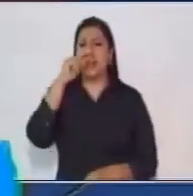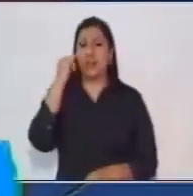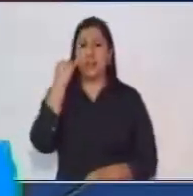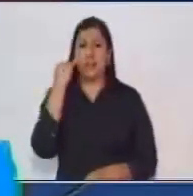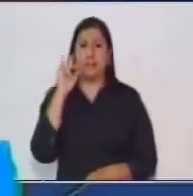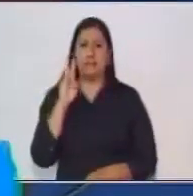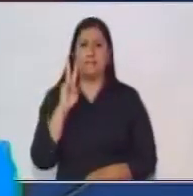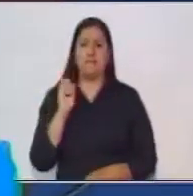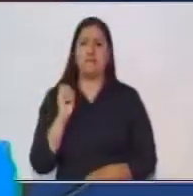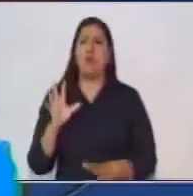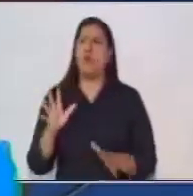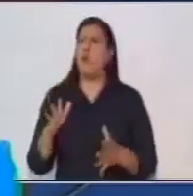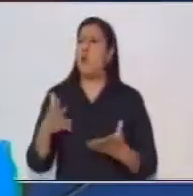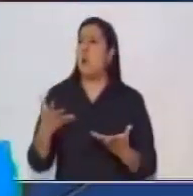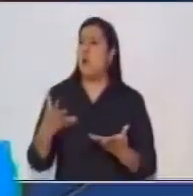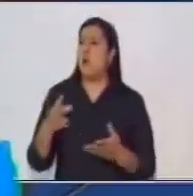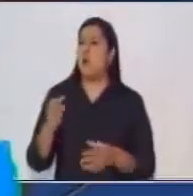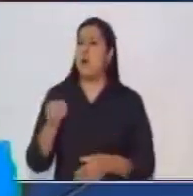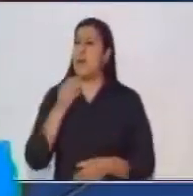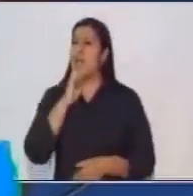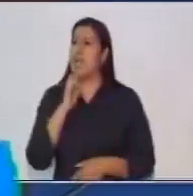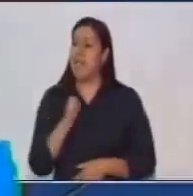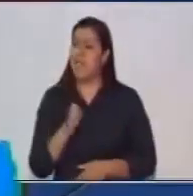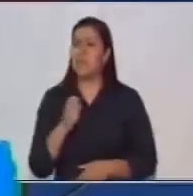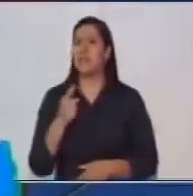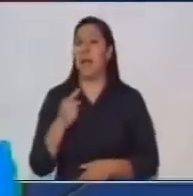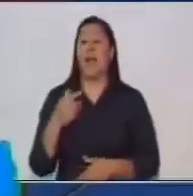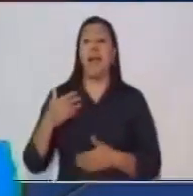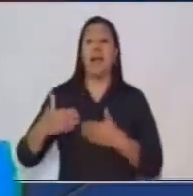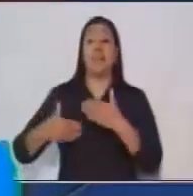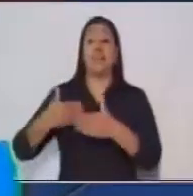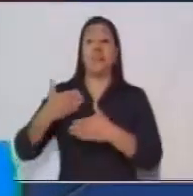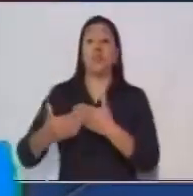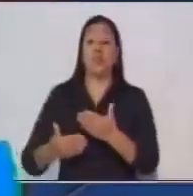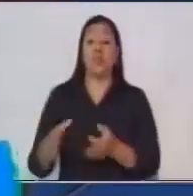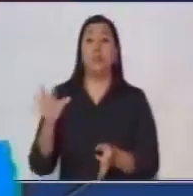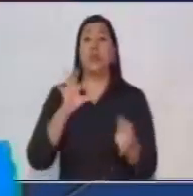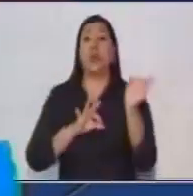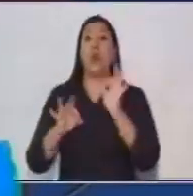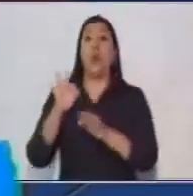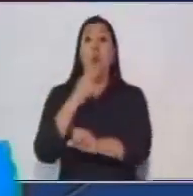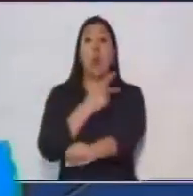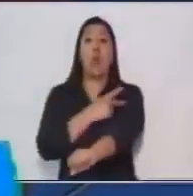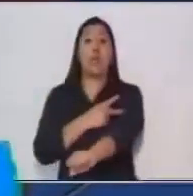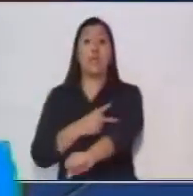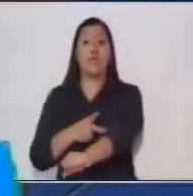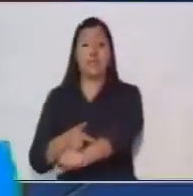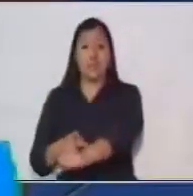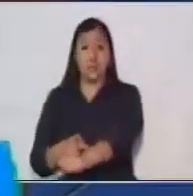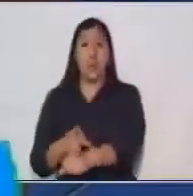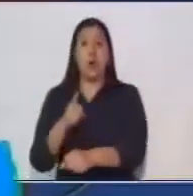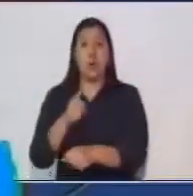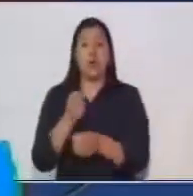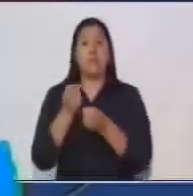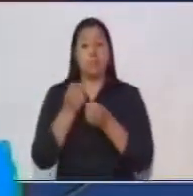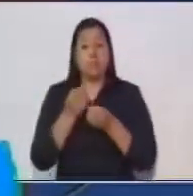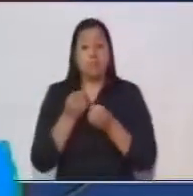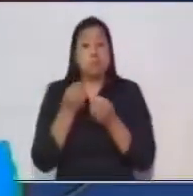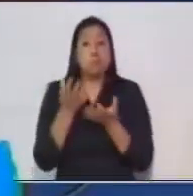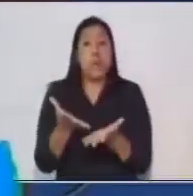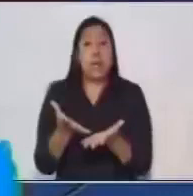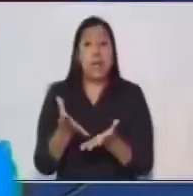narrativo nos dice que son sucesos o historias en las cuales se van a relatar estos sucesos